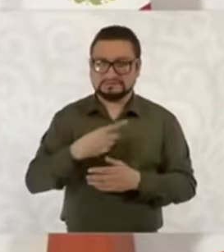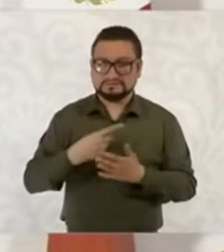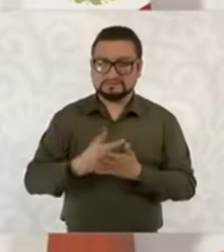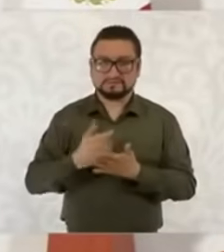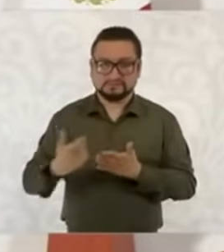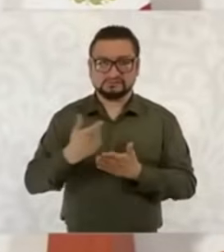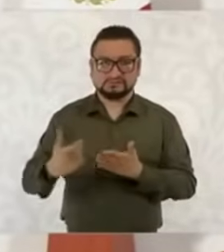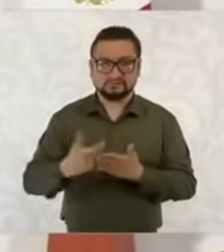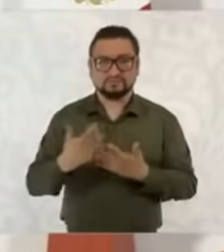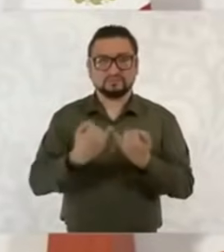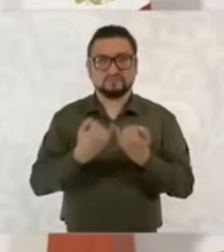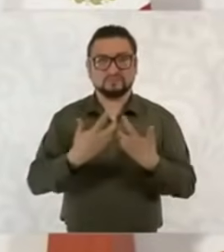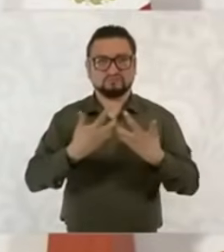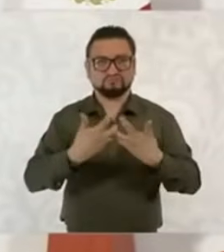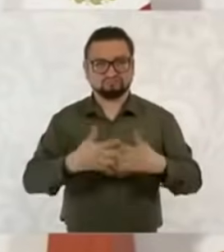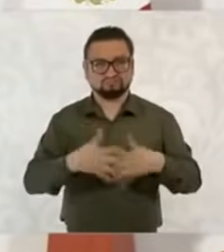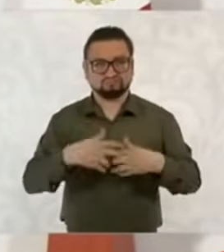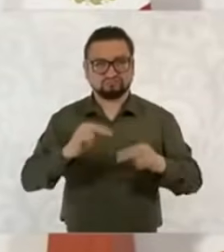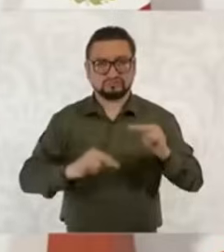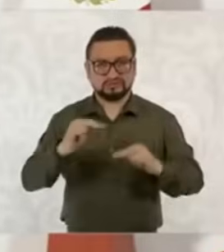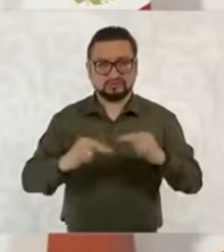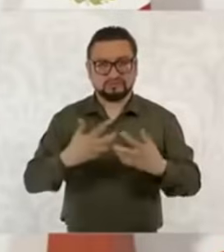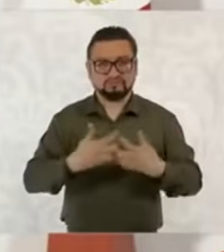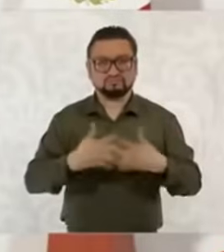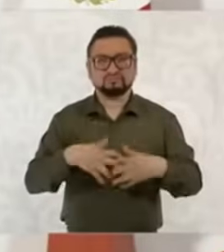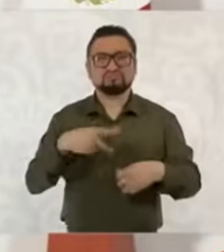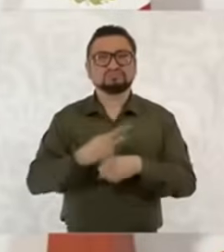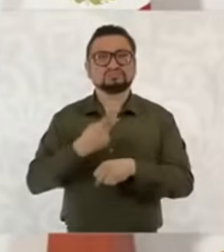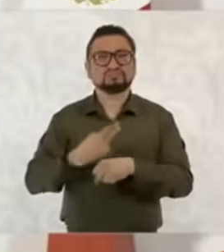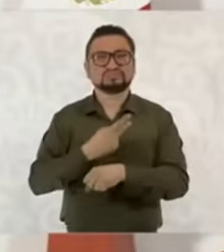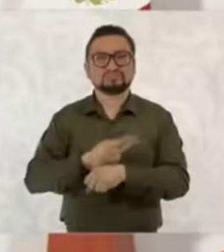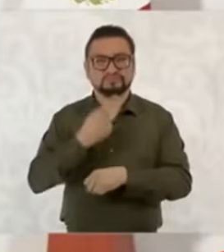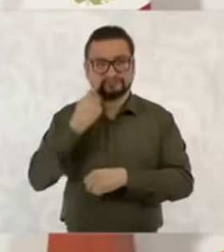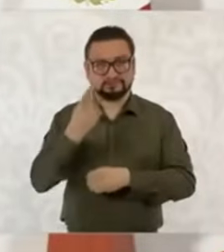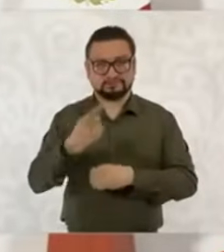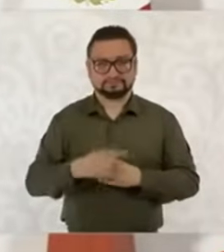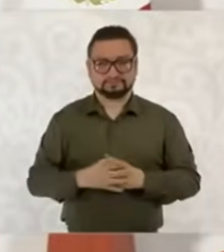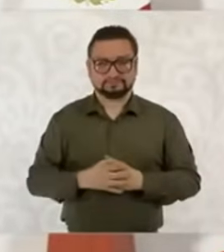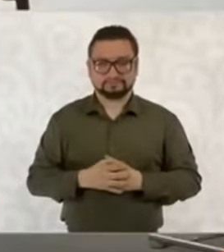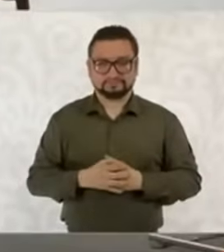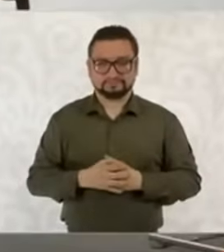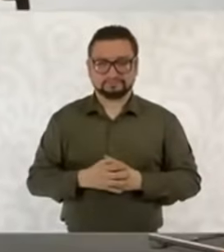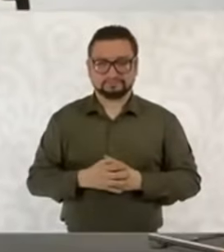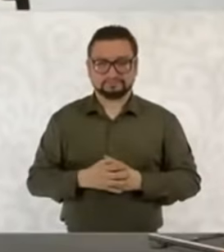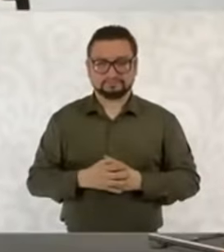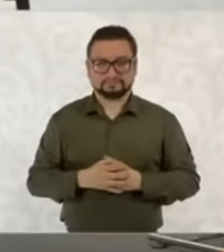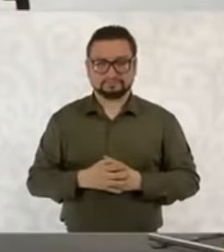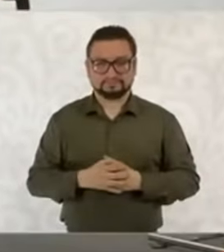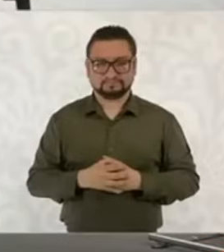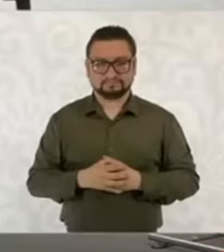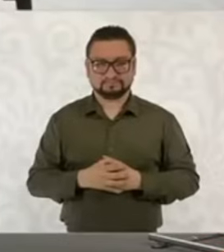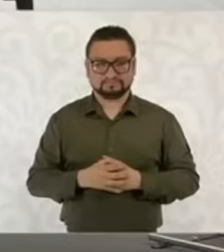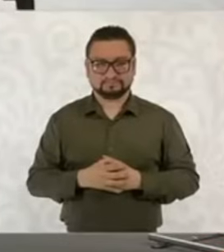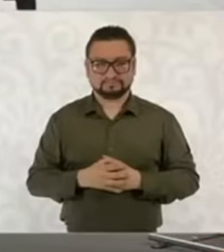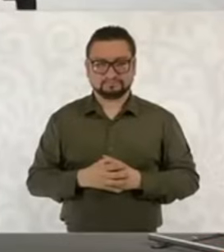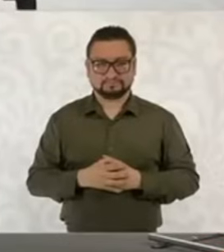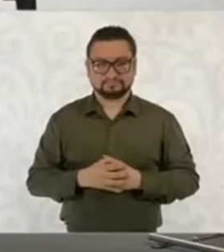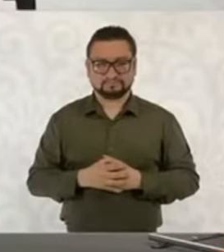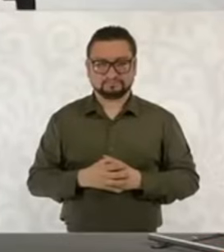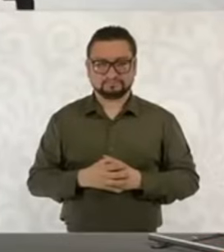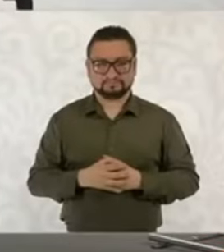de producción vean lo que estaba pasando. La siguiente, por favor. ¿Qué pasa?